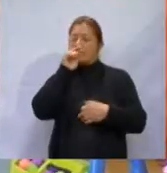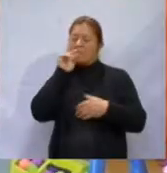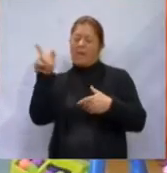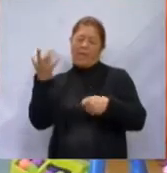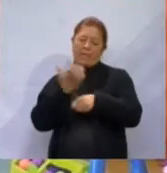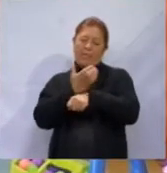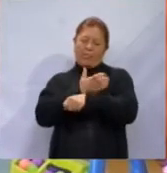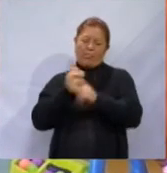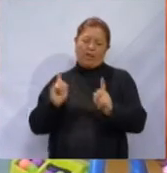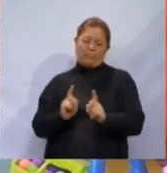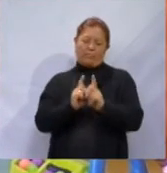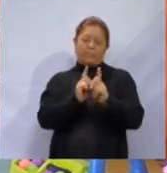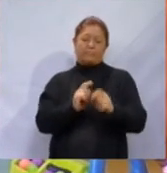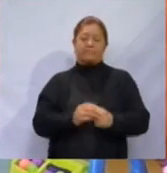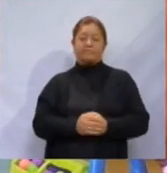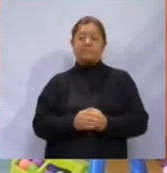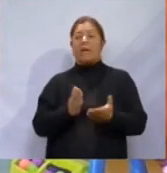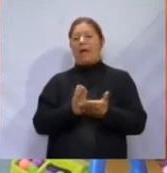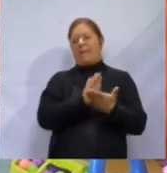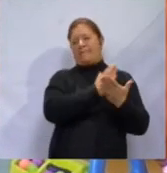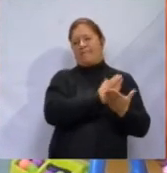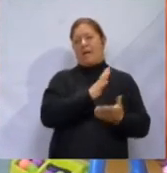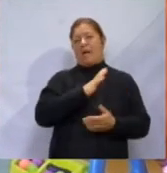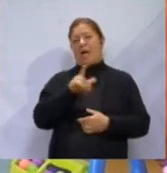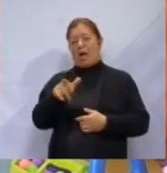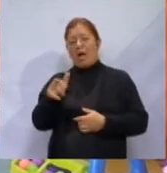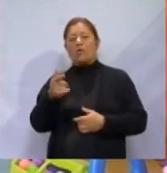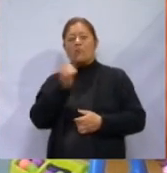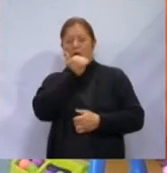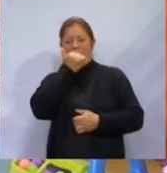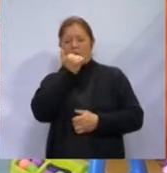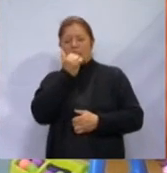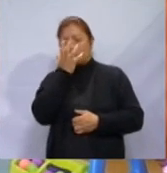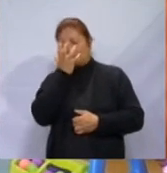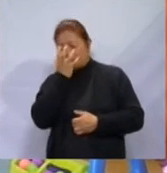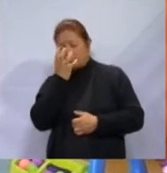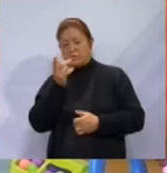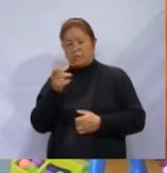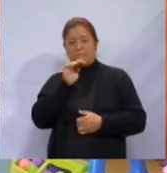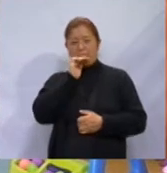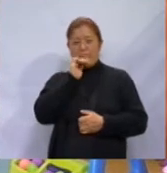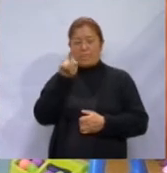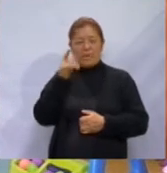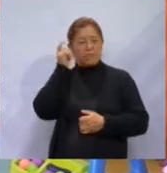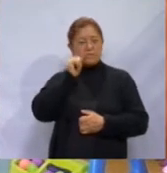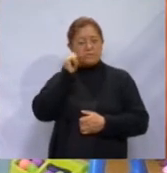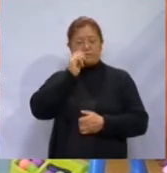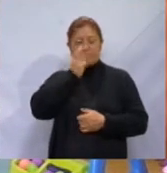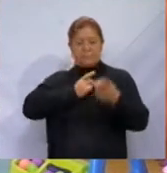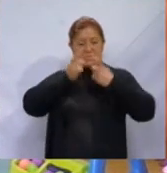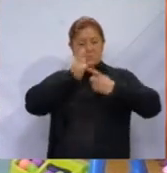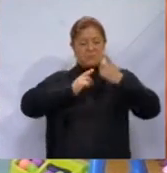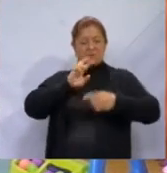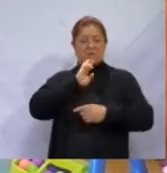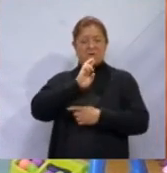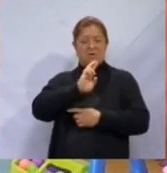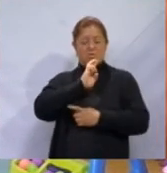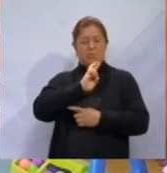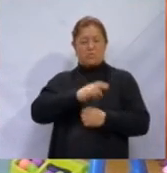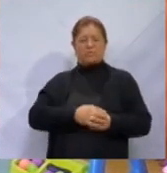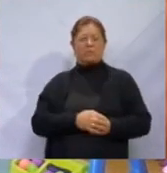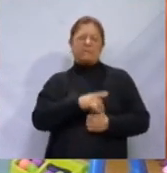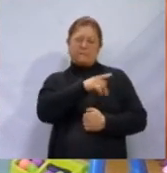papás. Y aparte tengo un alumno muy tímido. Tanto es así que la mamá contesta por él en las clases. ¿Tú